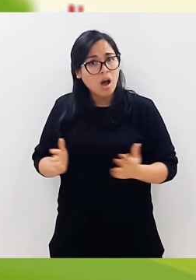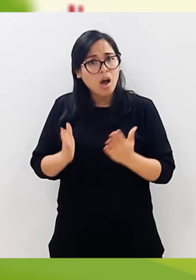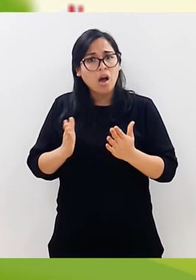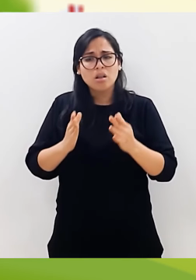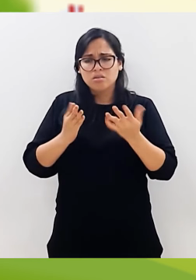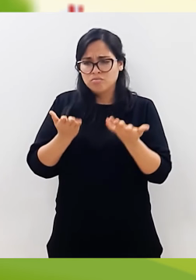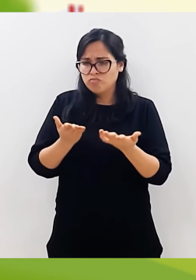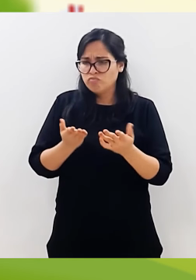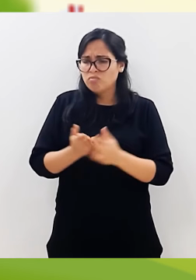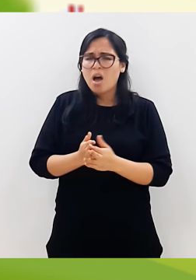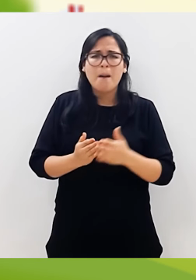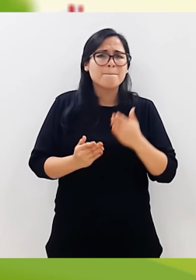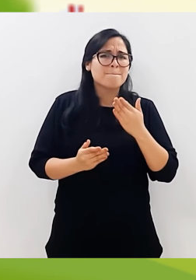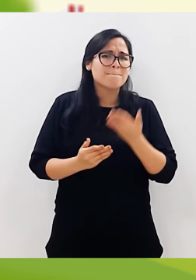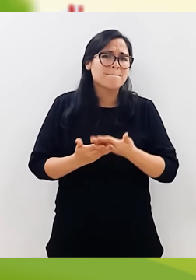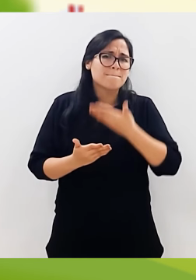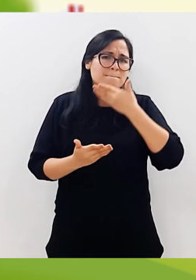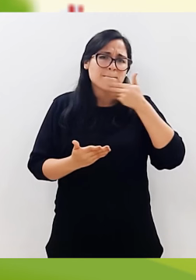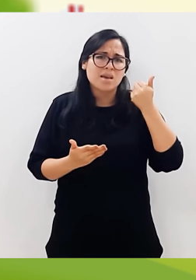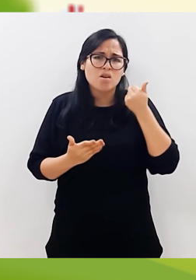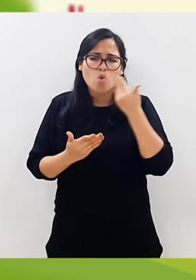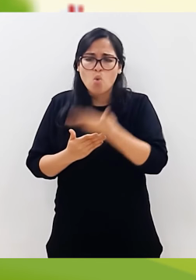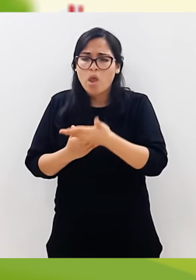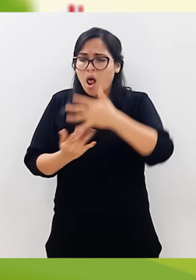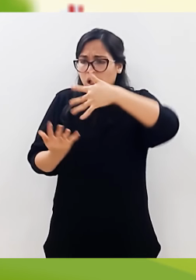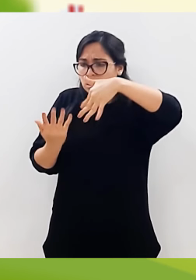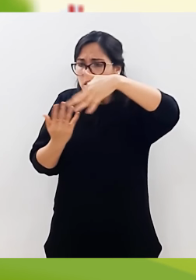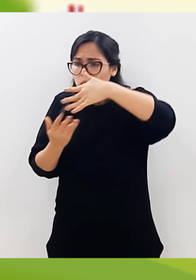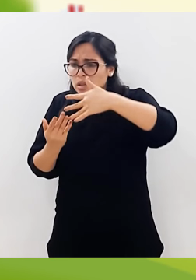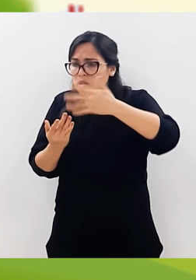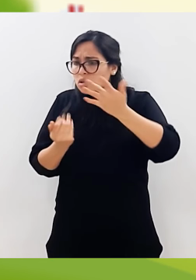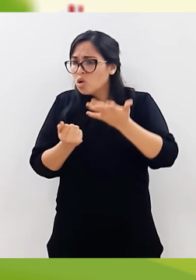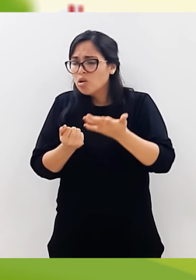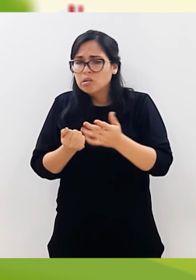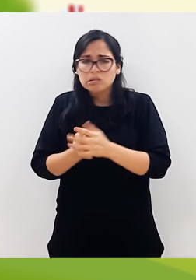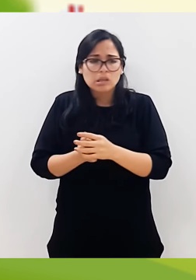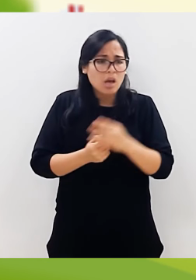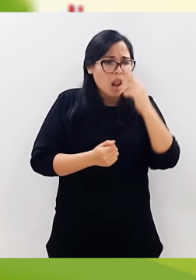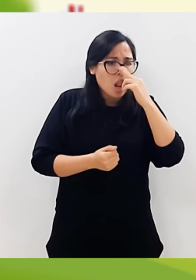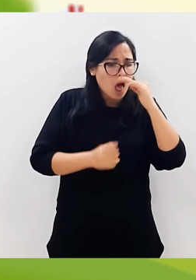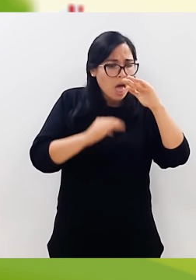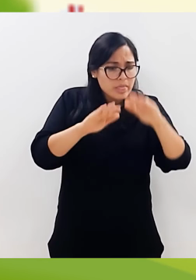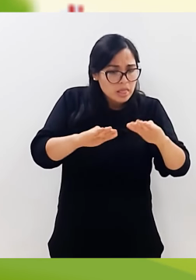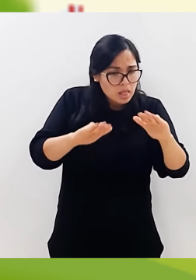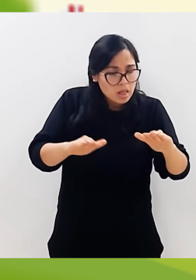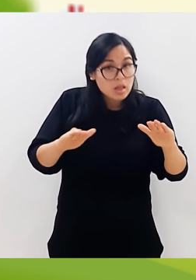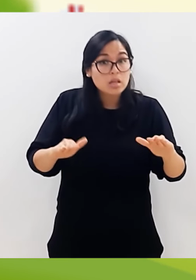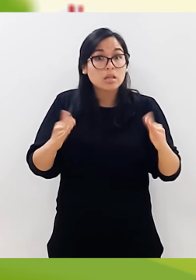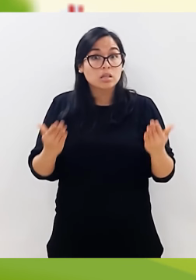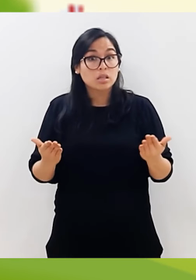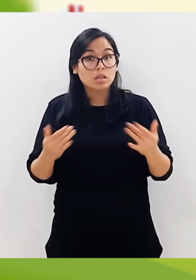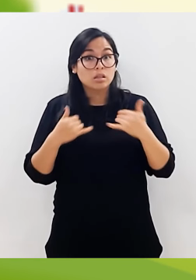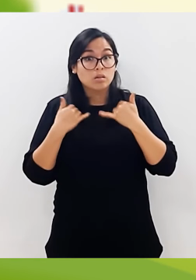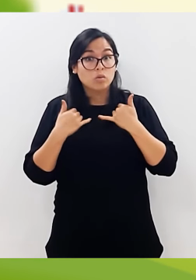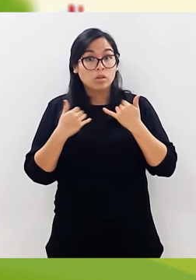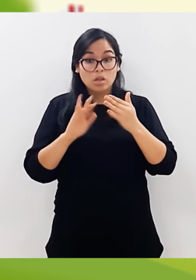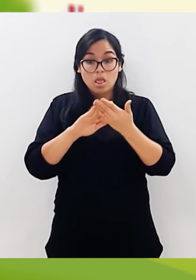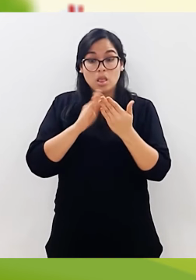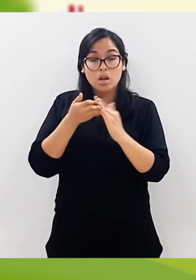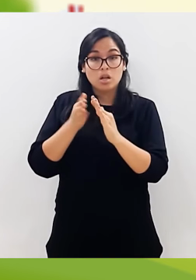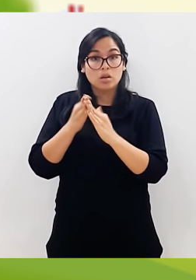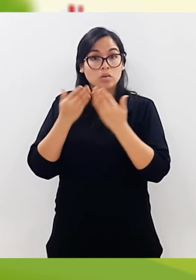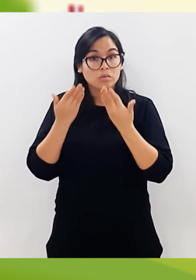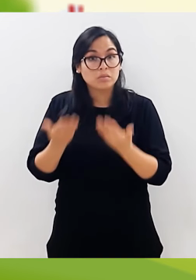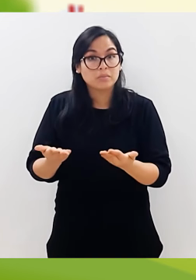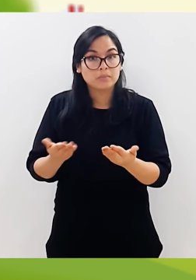para superar las situaciones que afectan a las niñas, niños y adolescentes